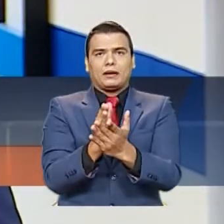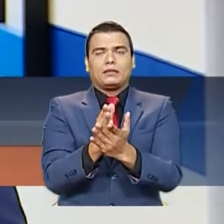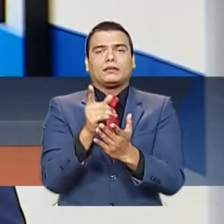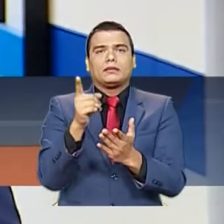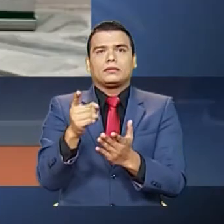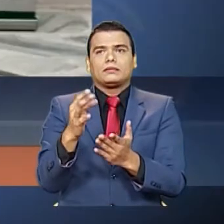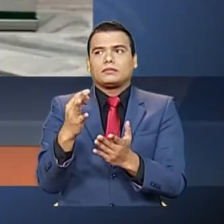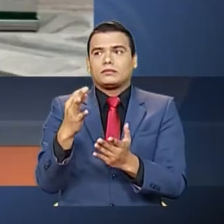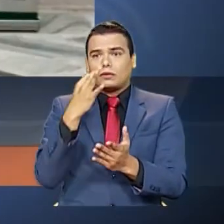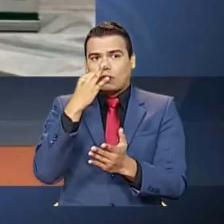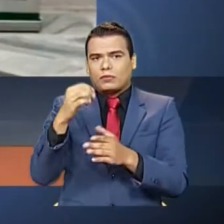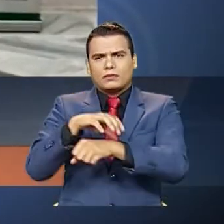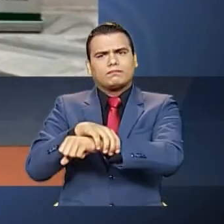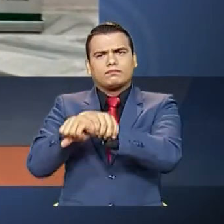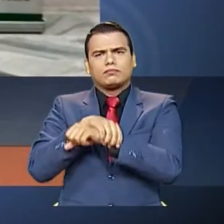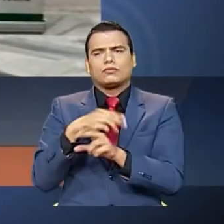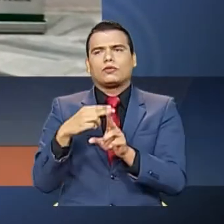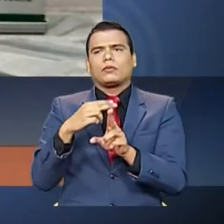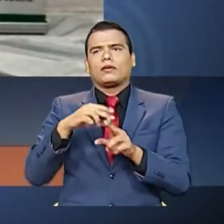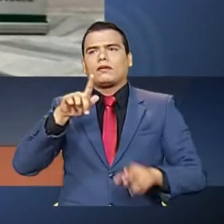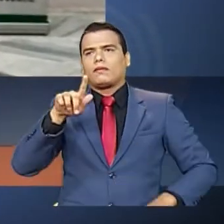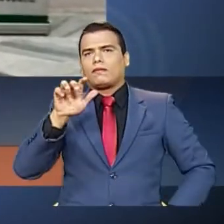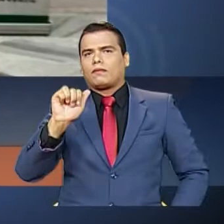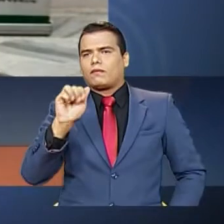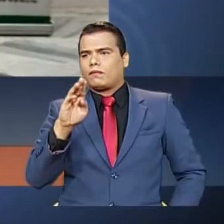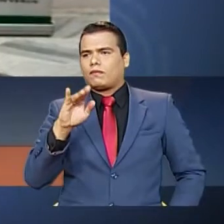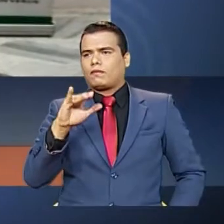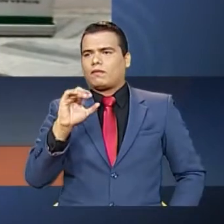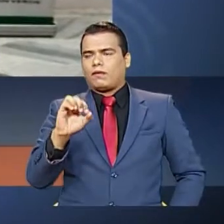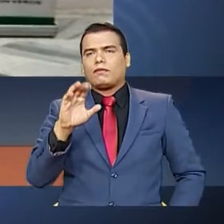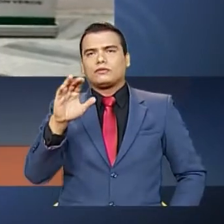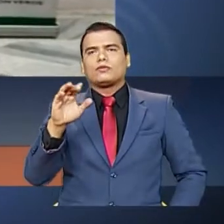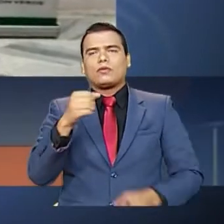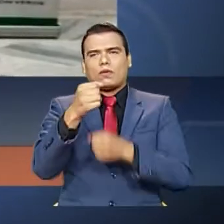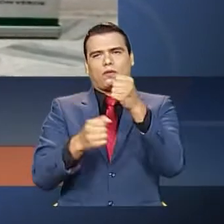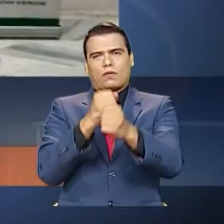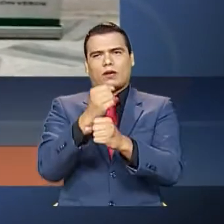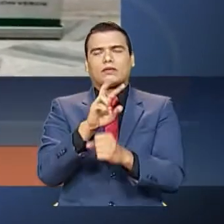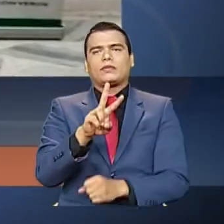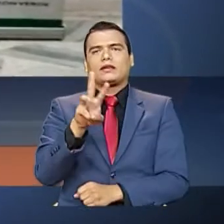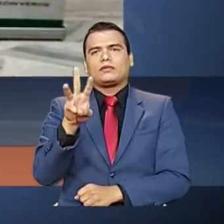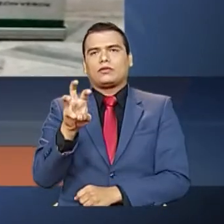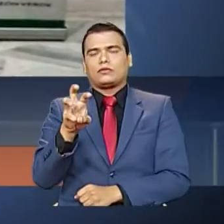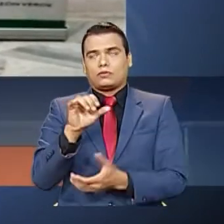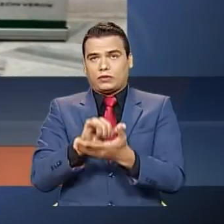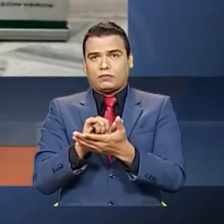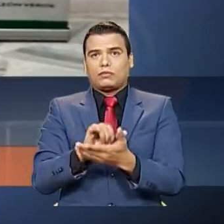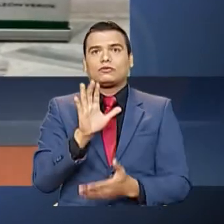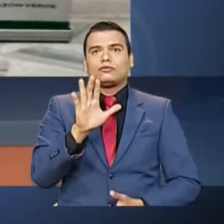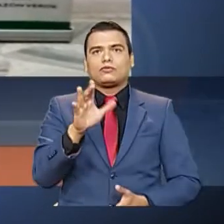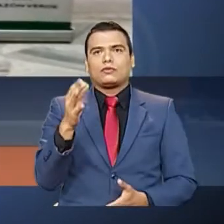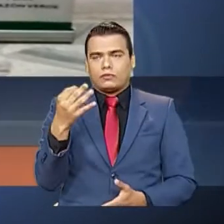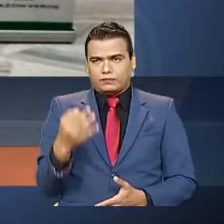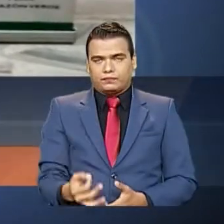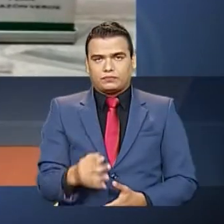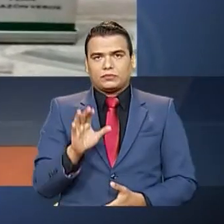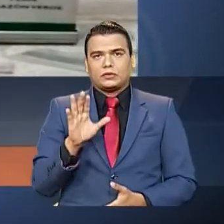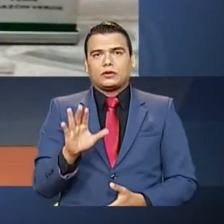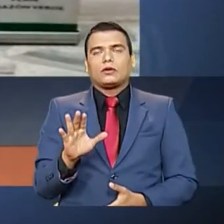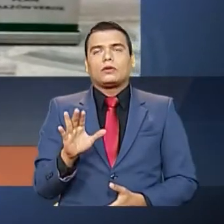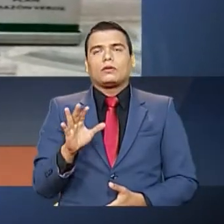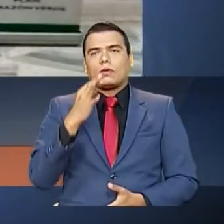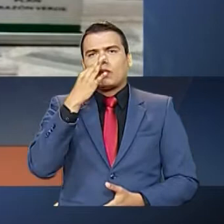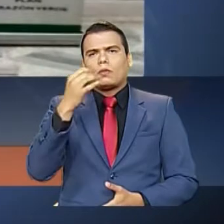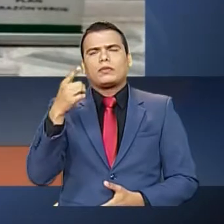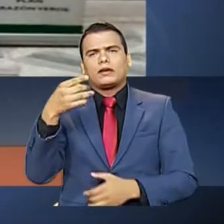capturado respondía el nombre de fabio segura garcete de 28 años conocido con el alias de don bigg y fue capturado por el delito